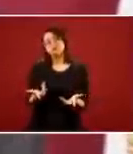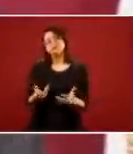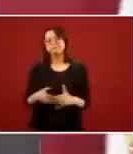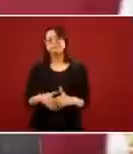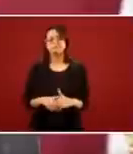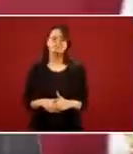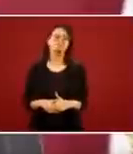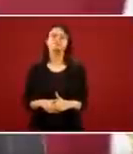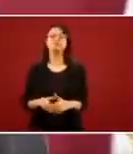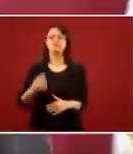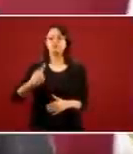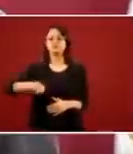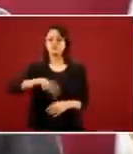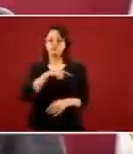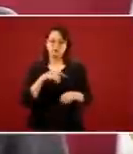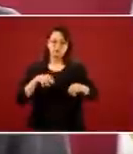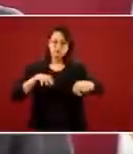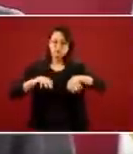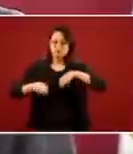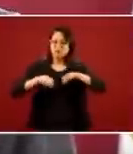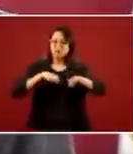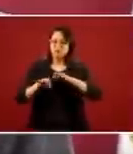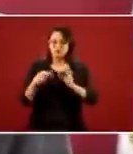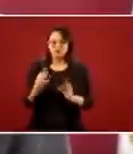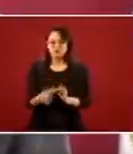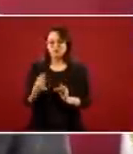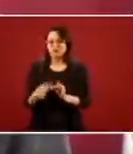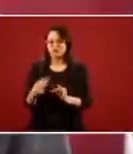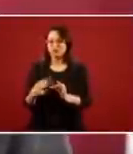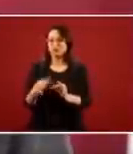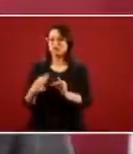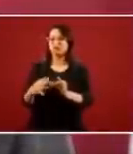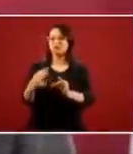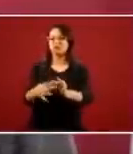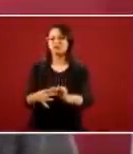estamos trabajando para qué